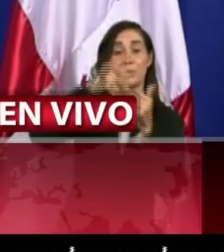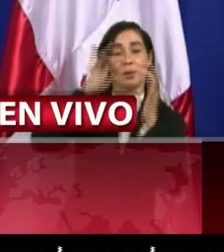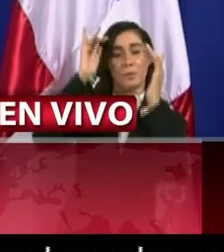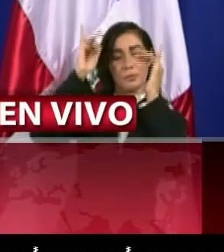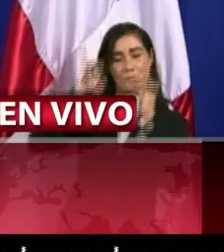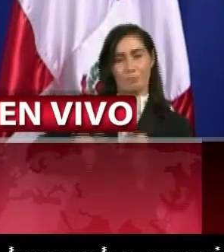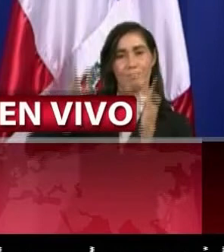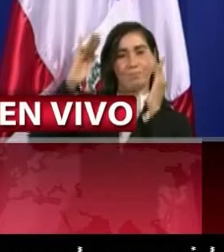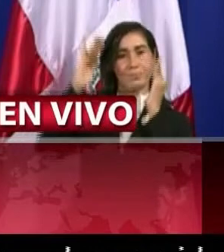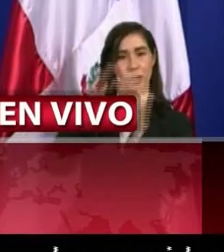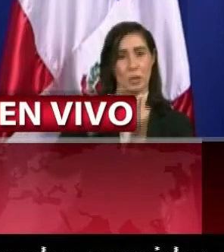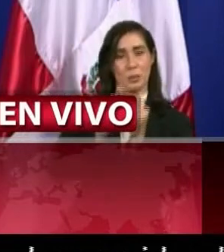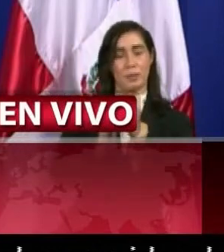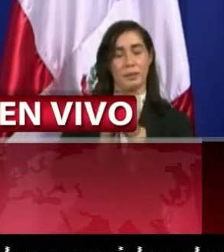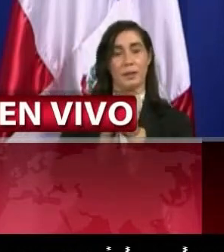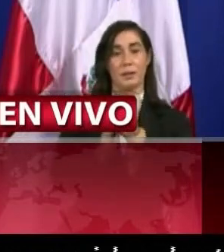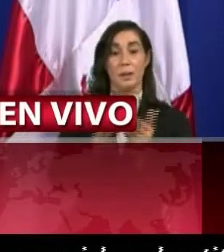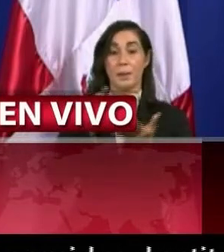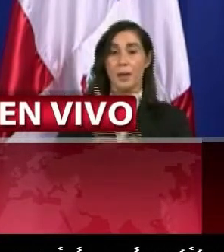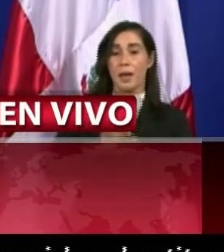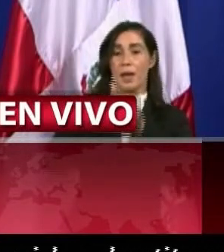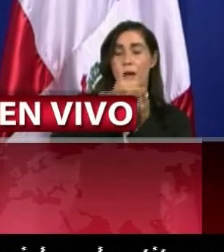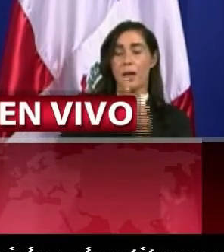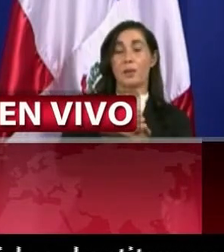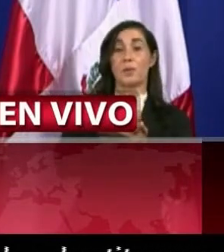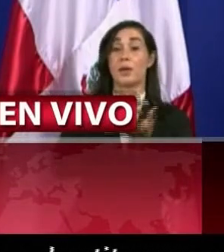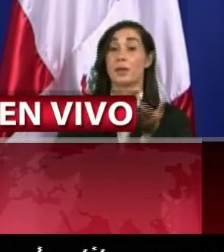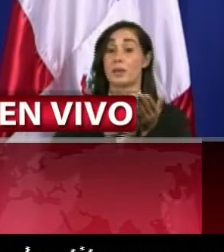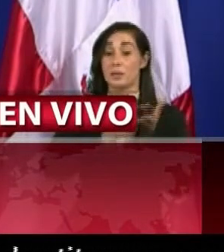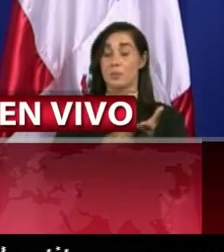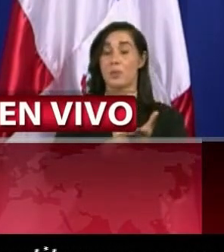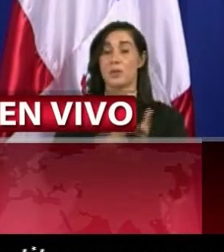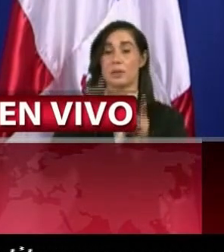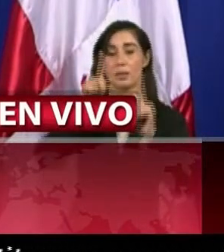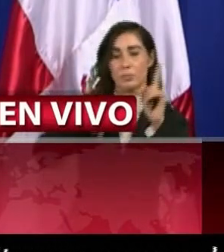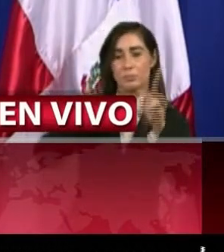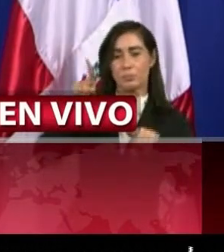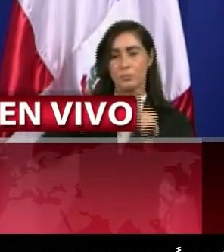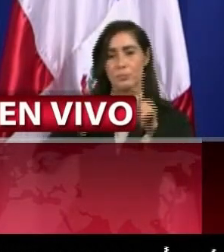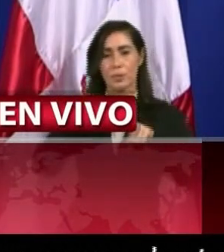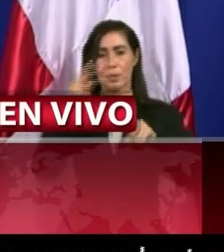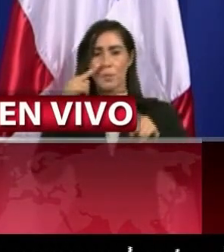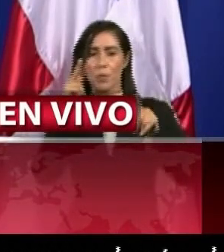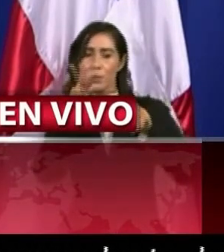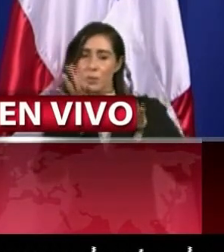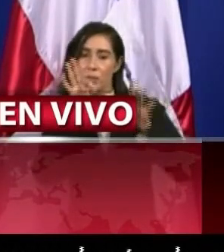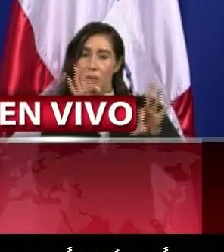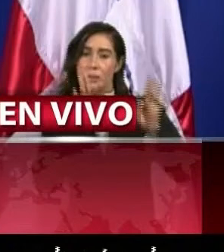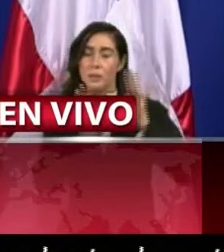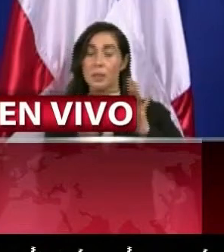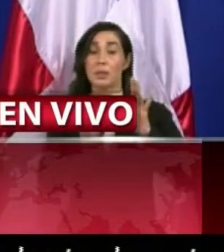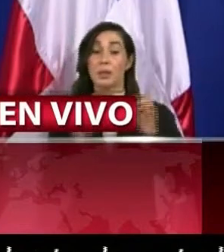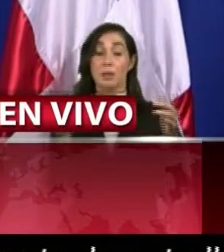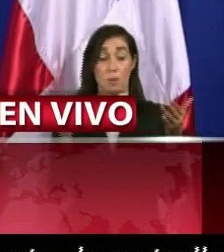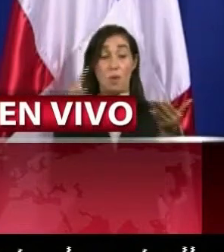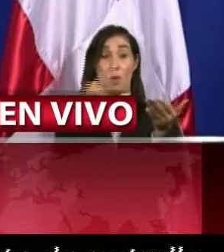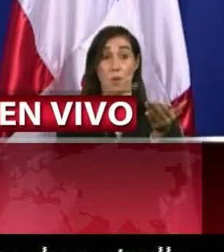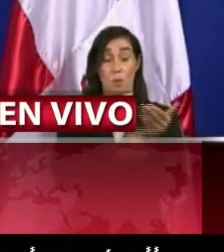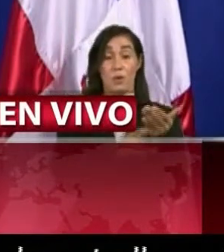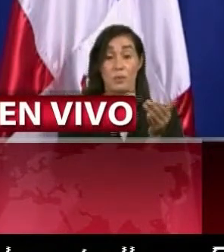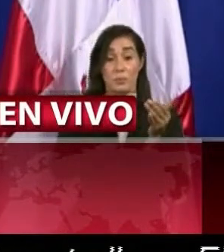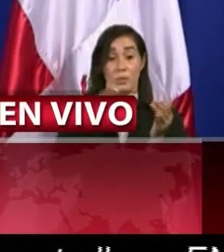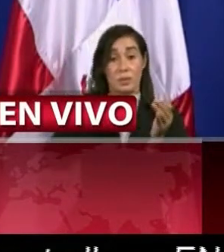Casa para dar respuesta a solicitudes que hemos validado ya en el sistema y que se corresponden con